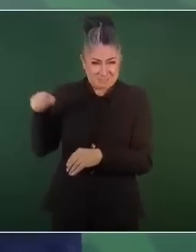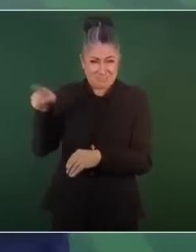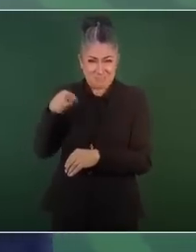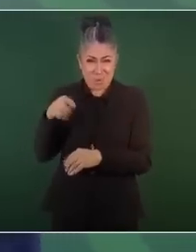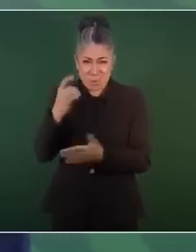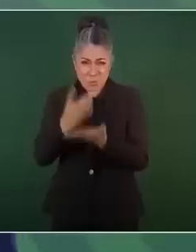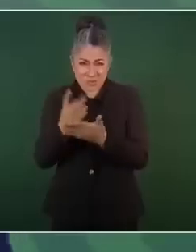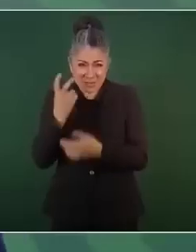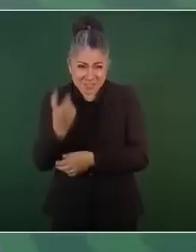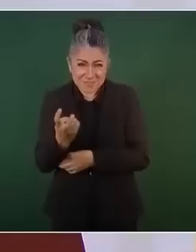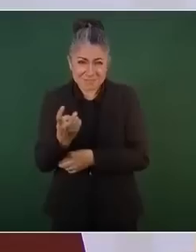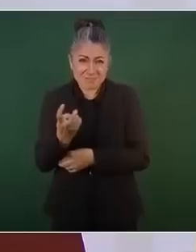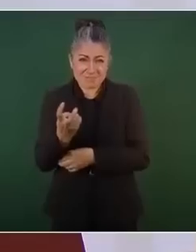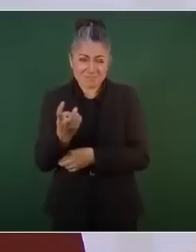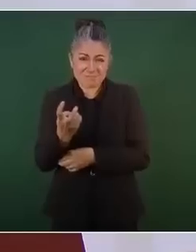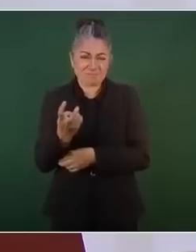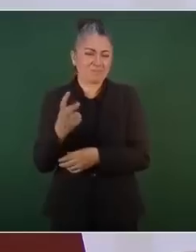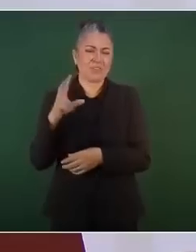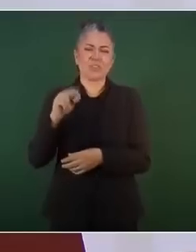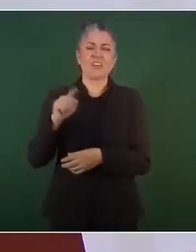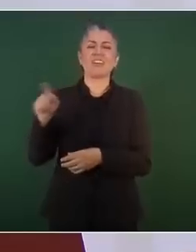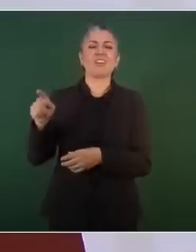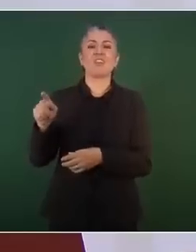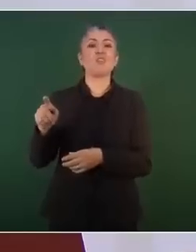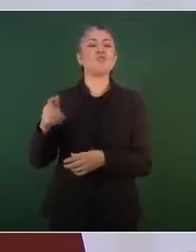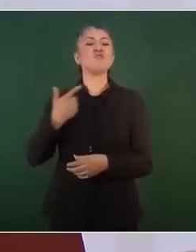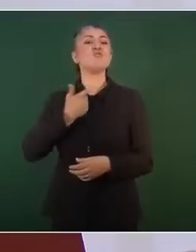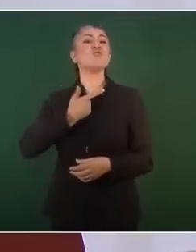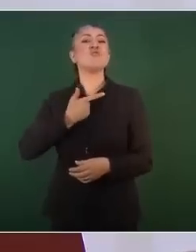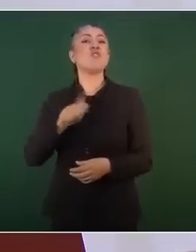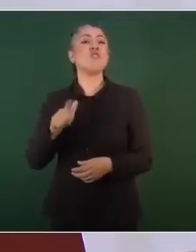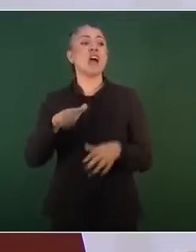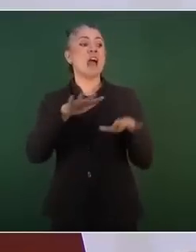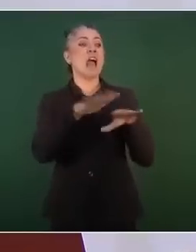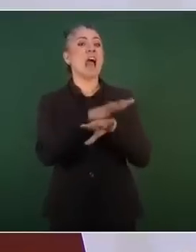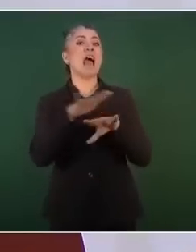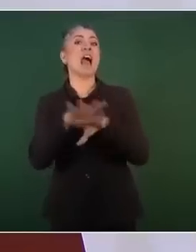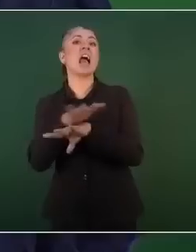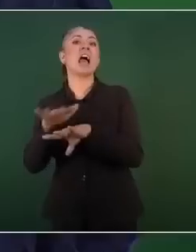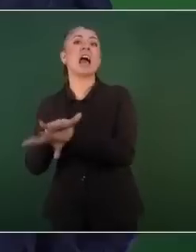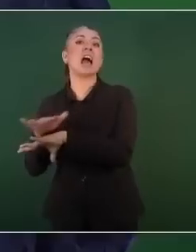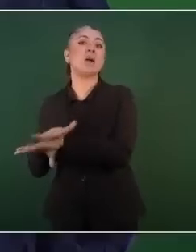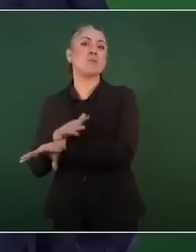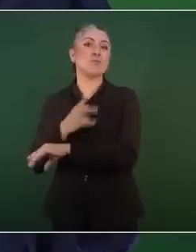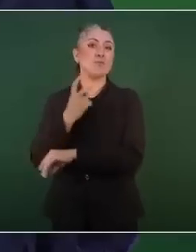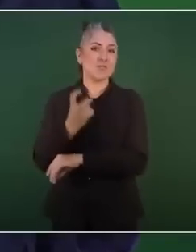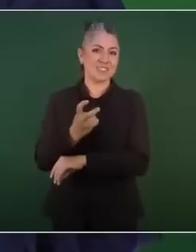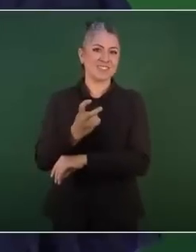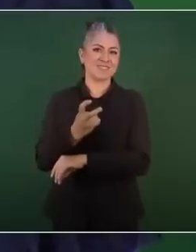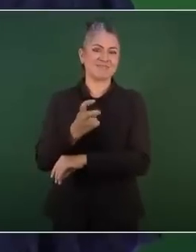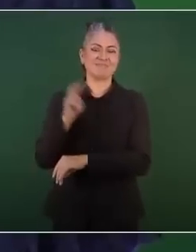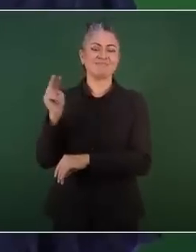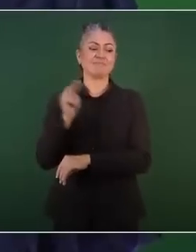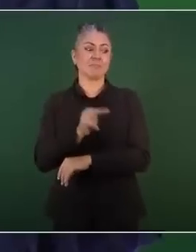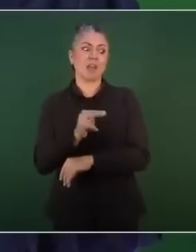lamentable, no están conformes por los cambios que se están llevando en nuestro país, por lo que